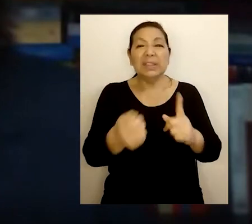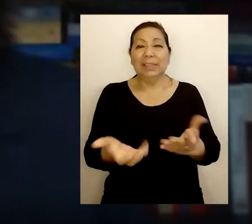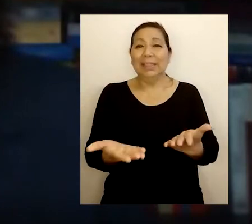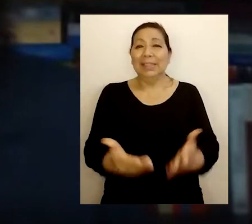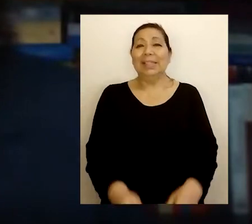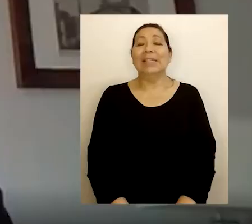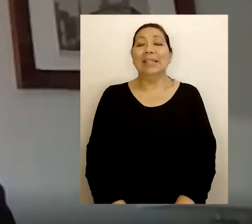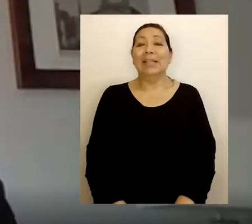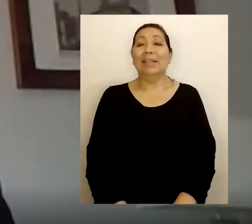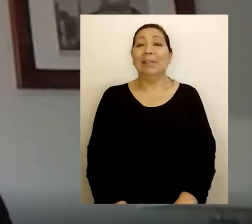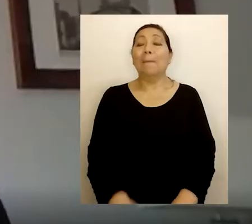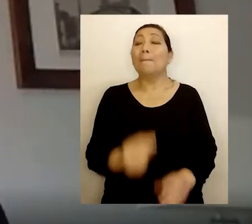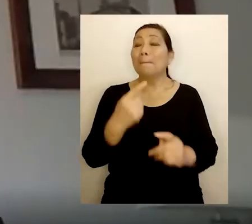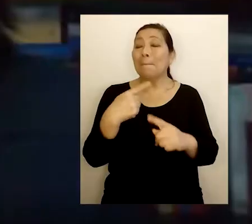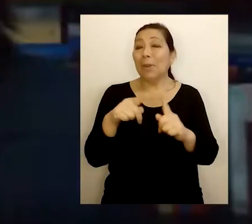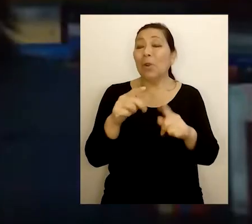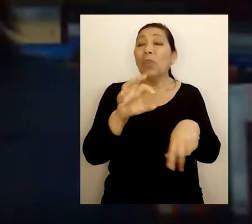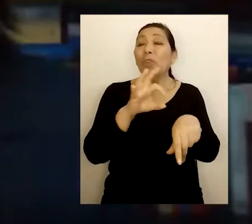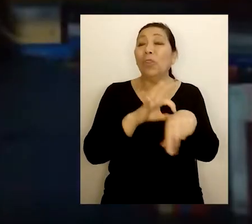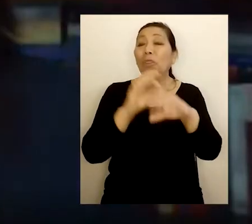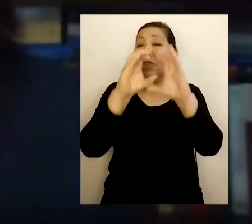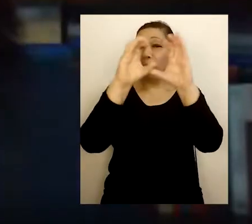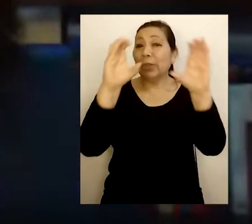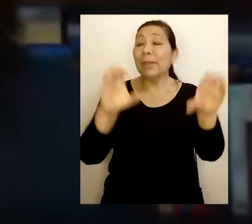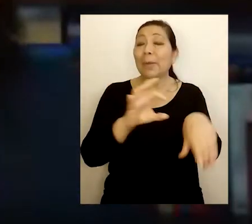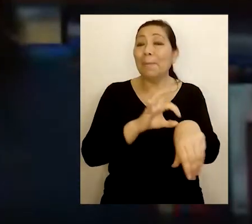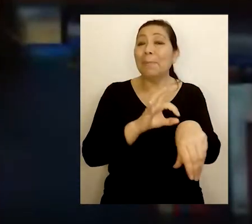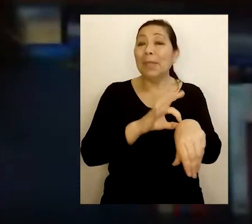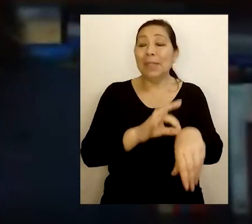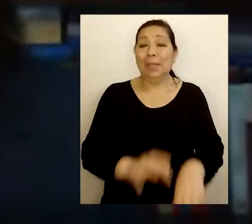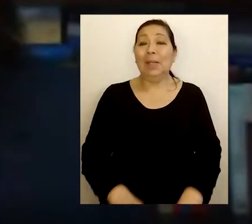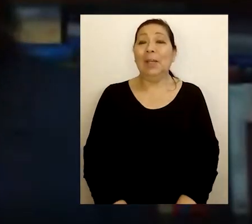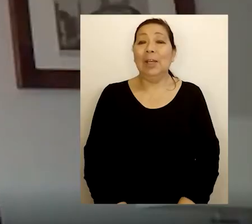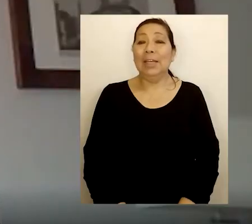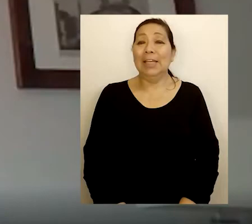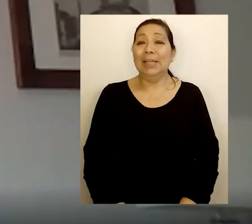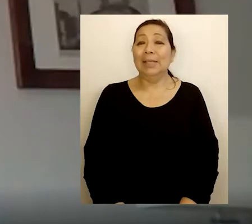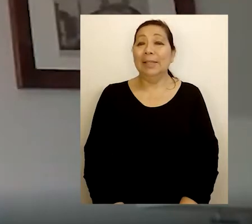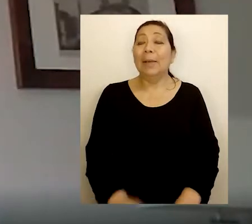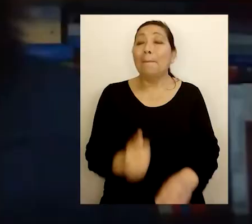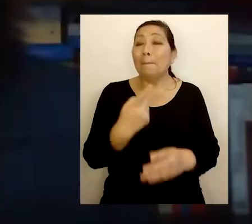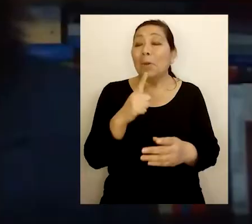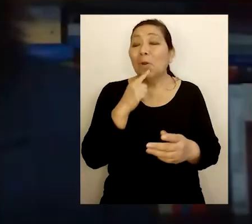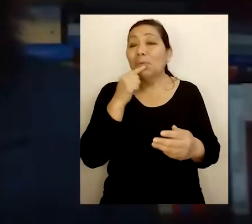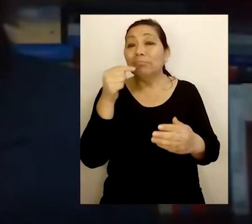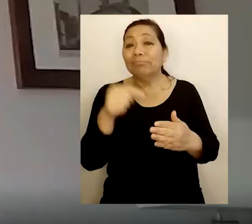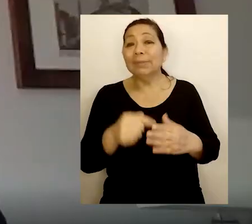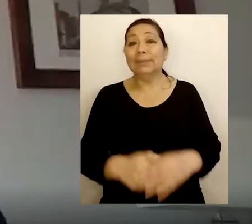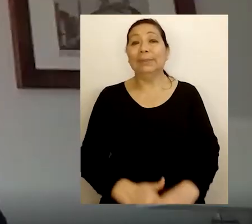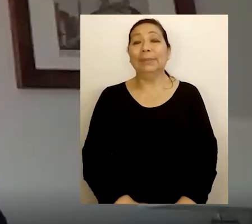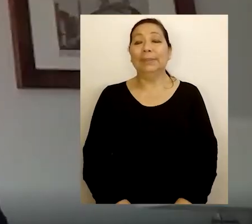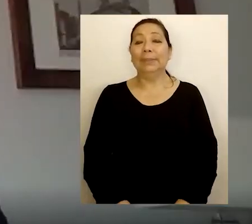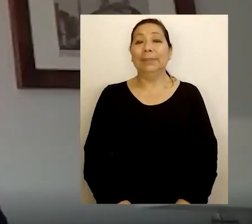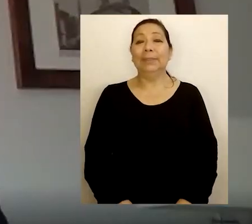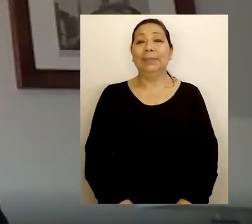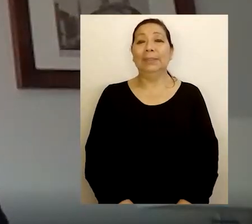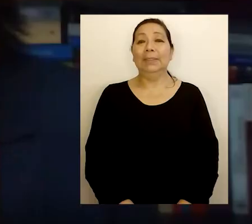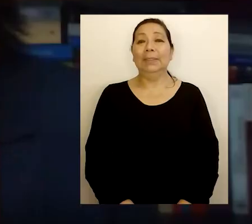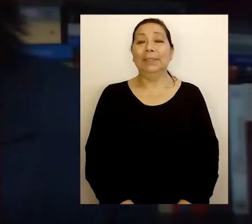arrojó el certificado médico de la agraviada o lesionada